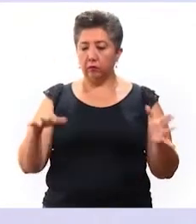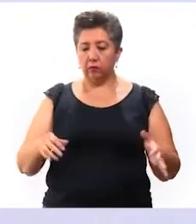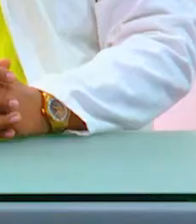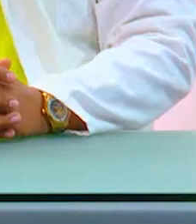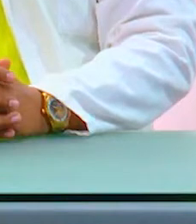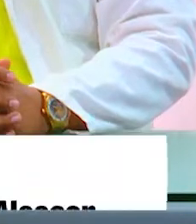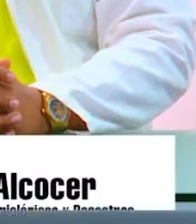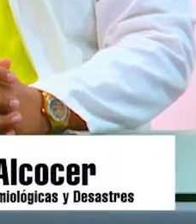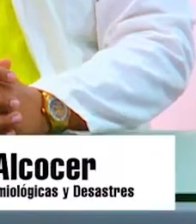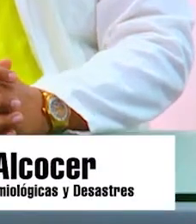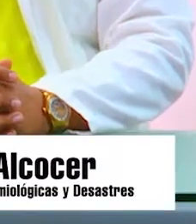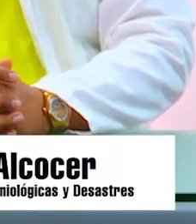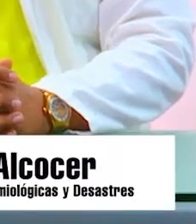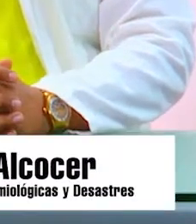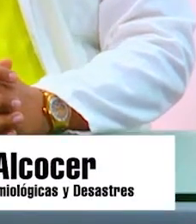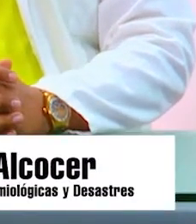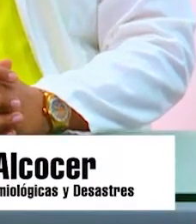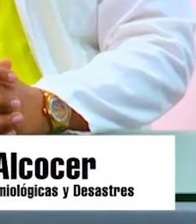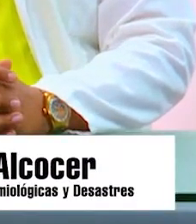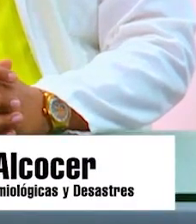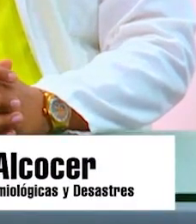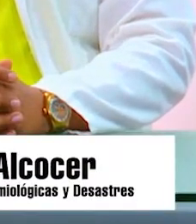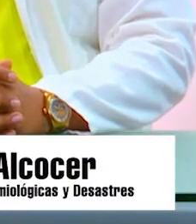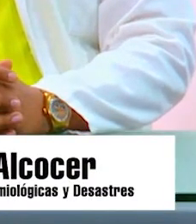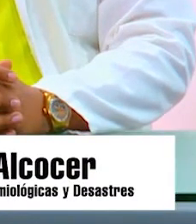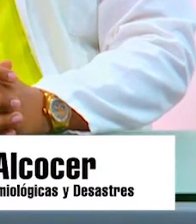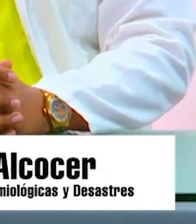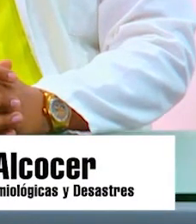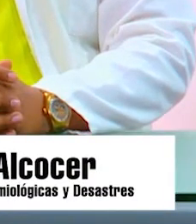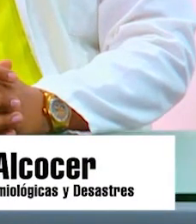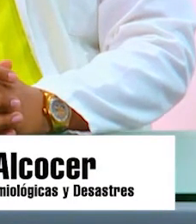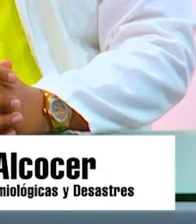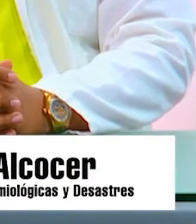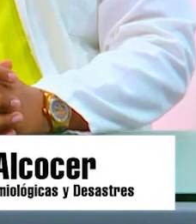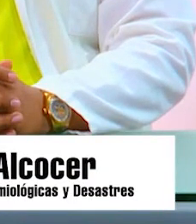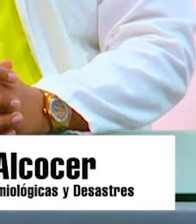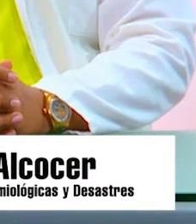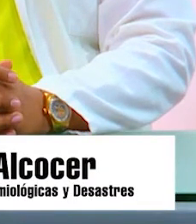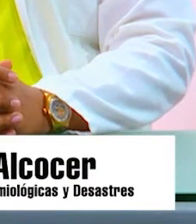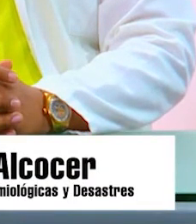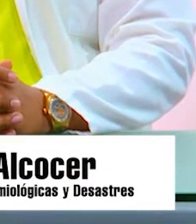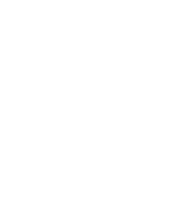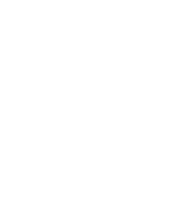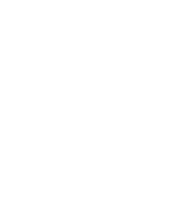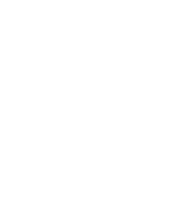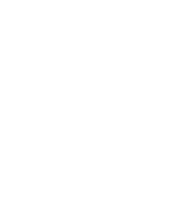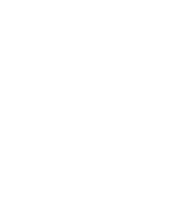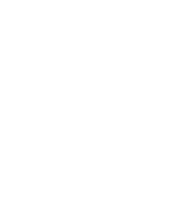reporte, licenciada. Gracias, doctor. Estaremos actualizando esta información todos los días por este medio.